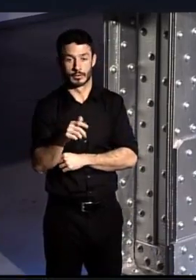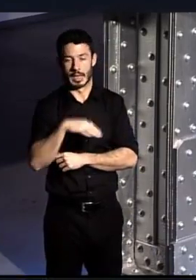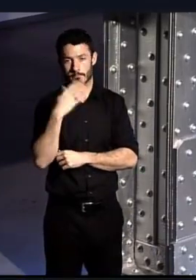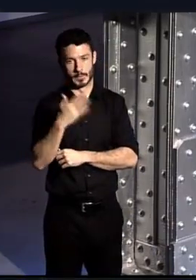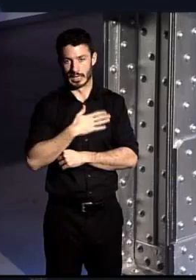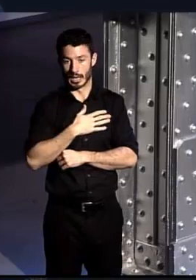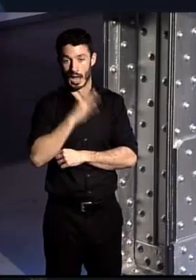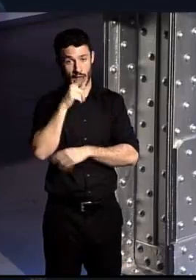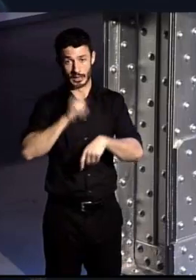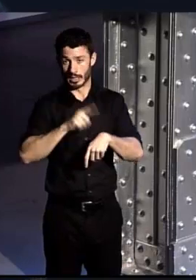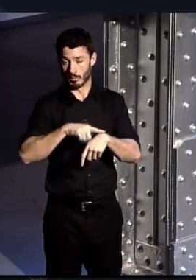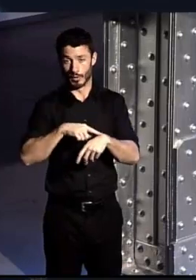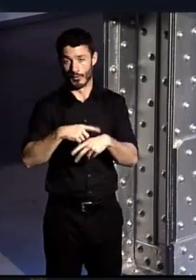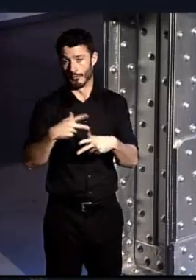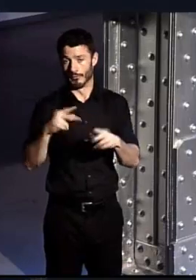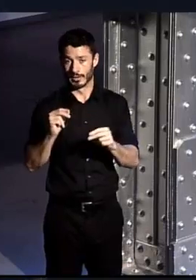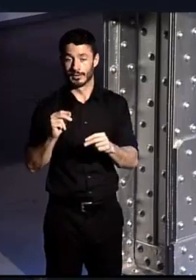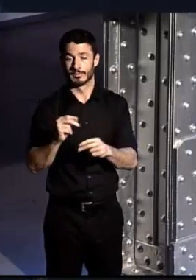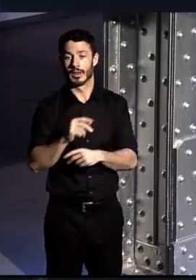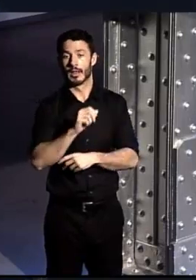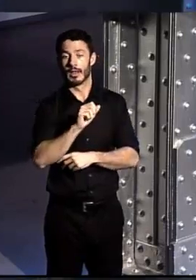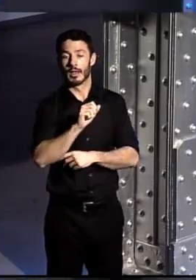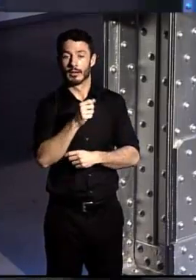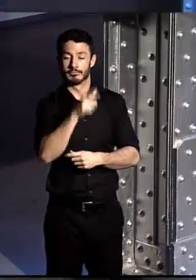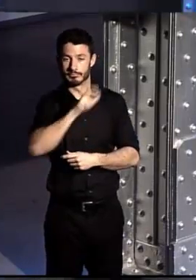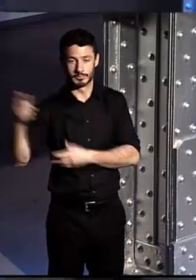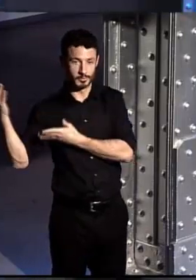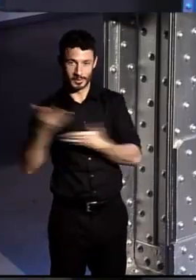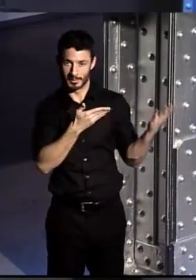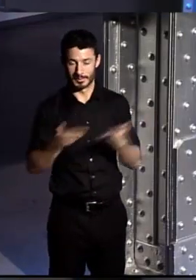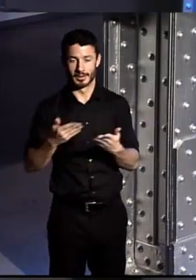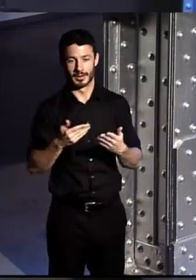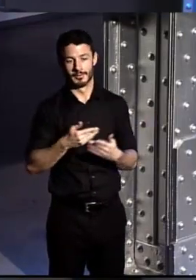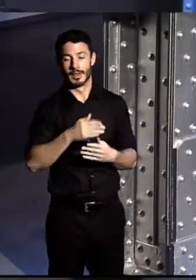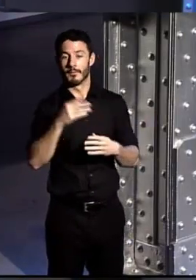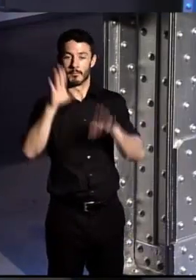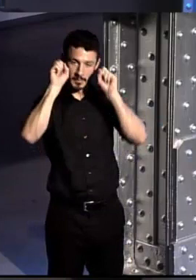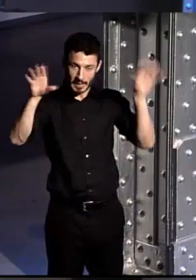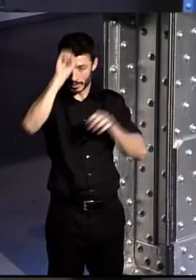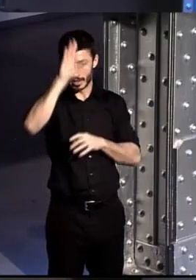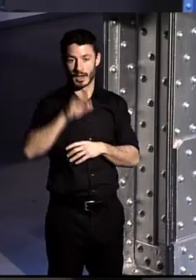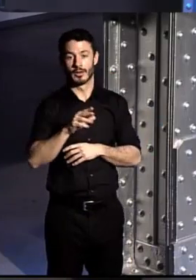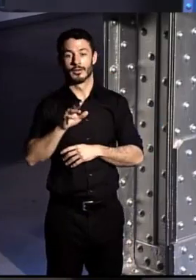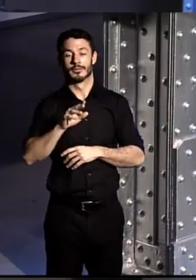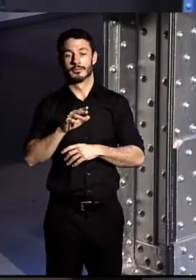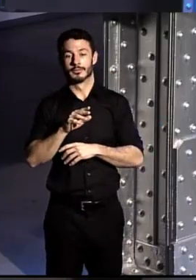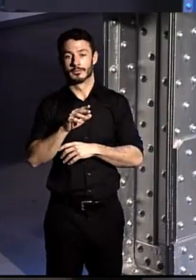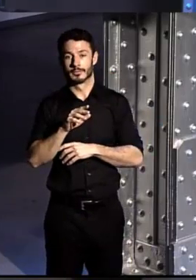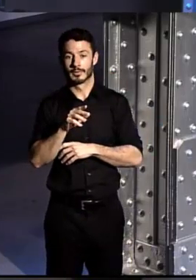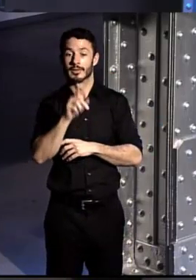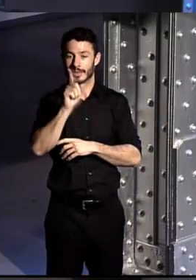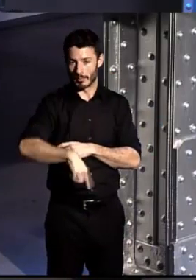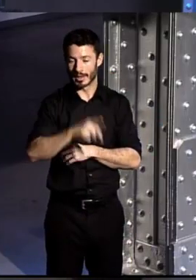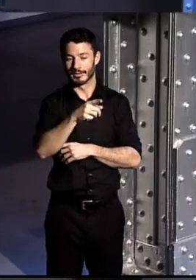tiempo. Almudena, María, Ana, Natalia, Martianos, Camino, Irene, Fernando, Martiana, adscrita en